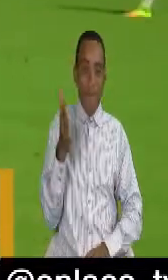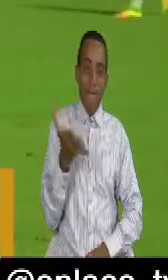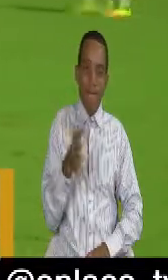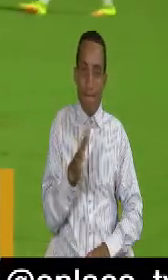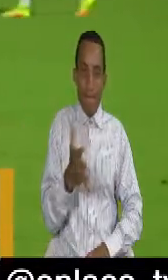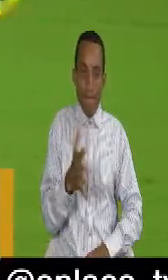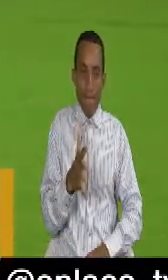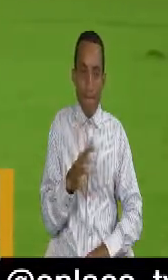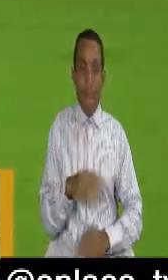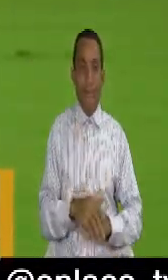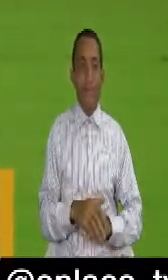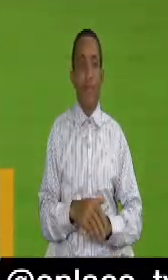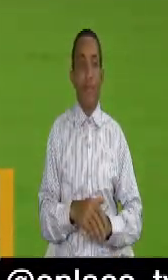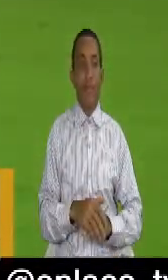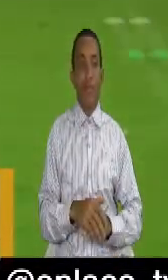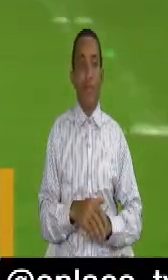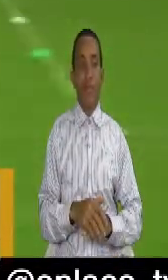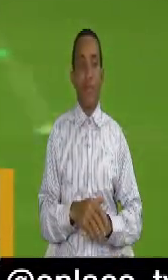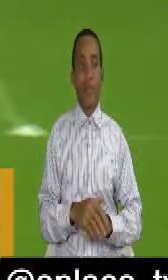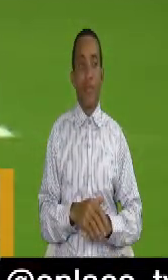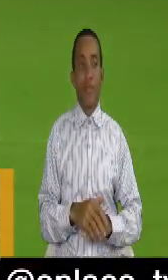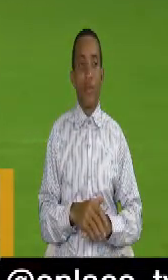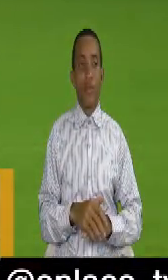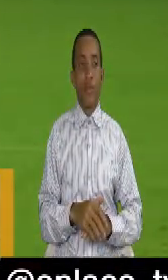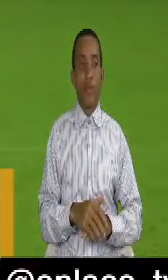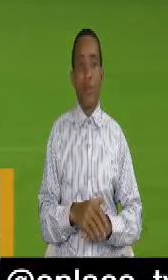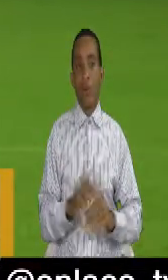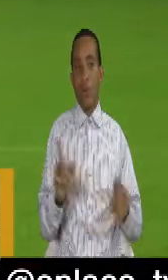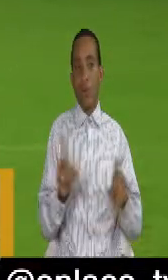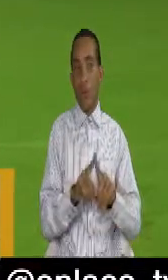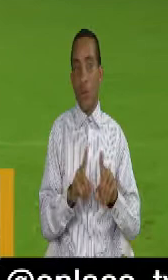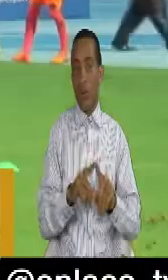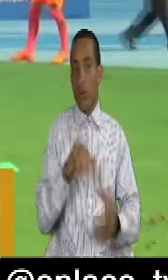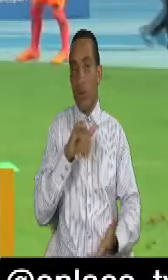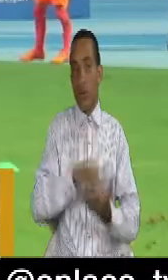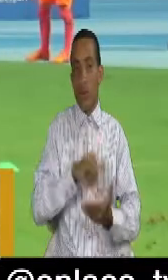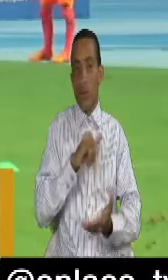no tuvo la oportunidad casi, ¿no? Pero igual le pasó